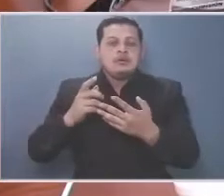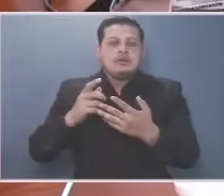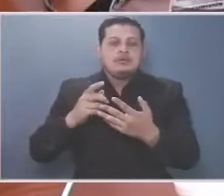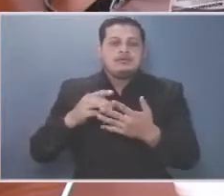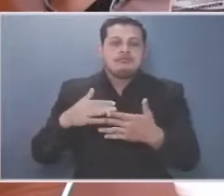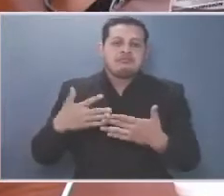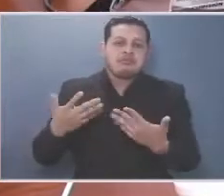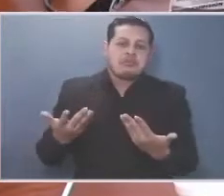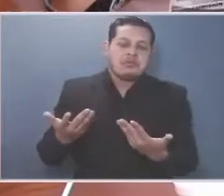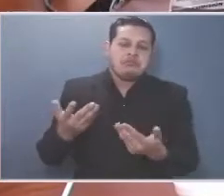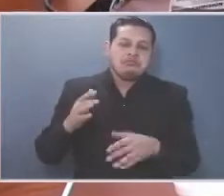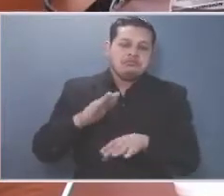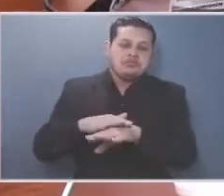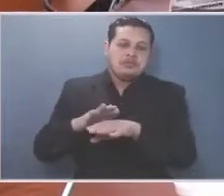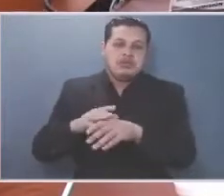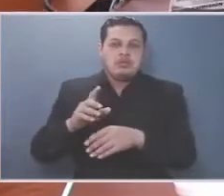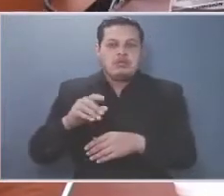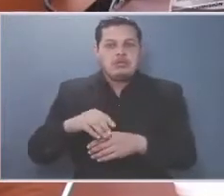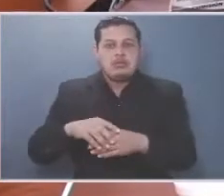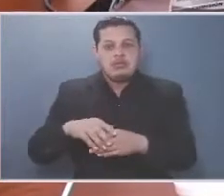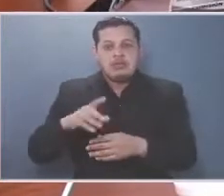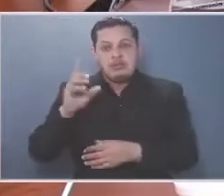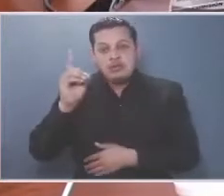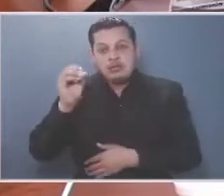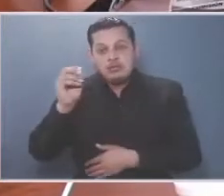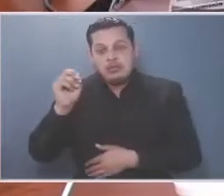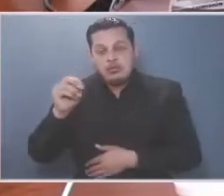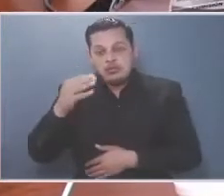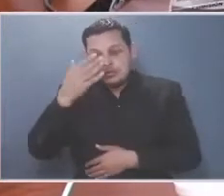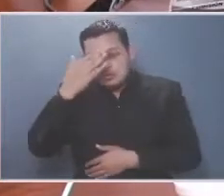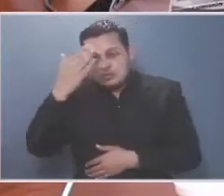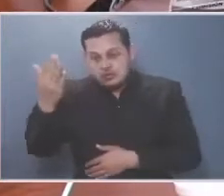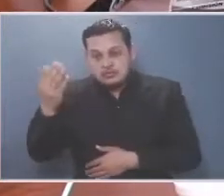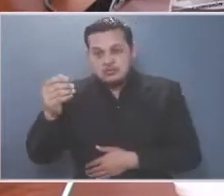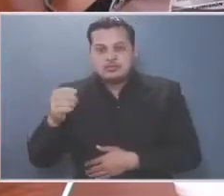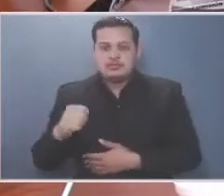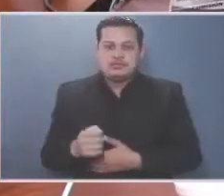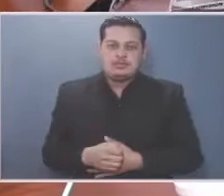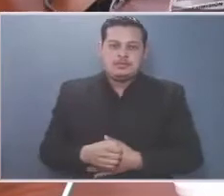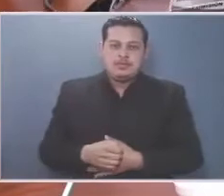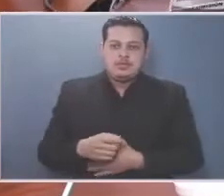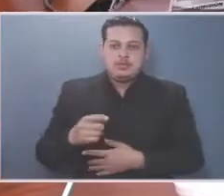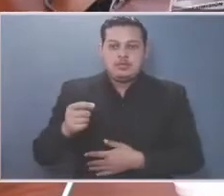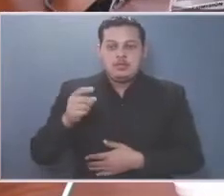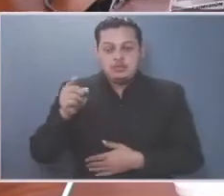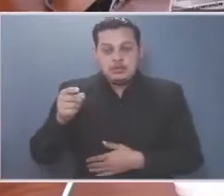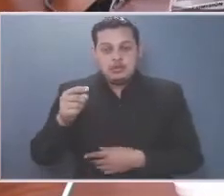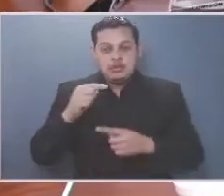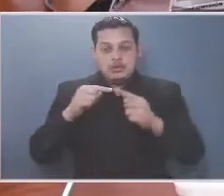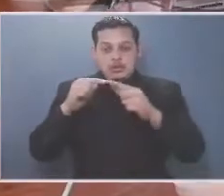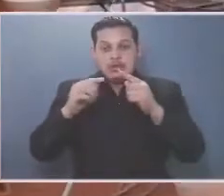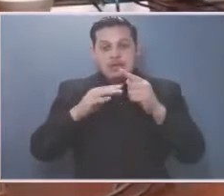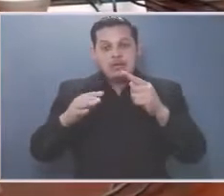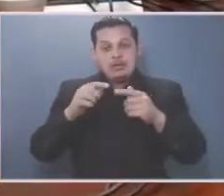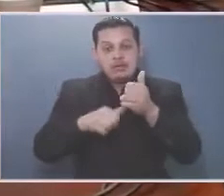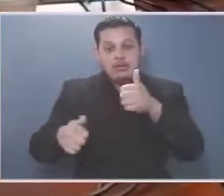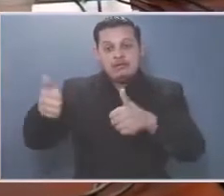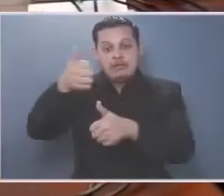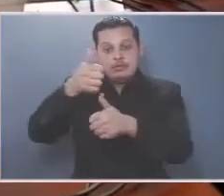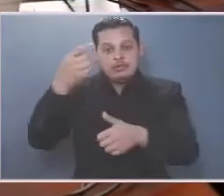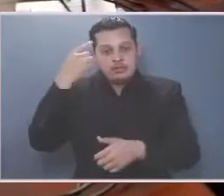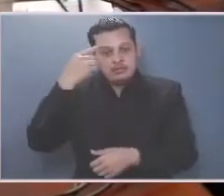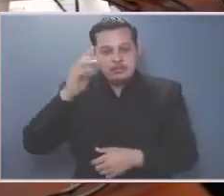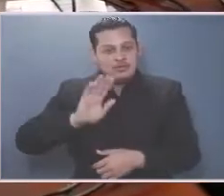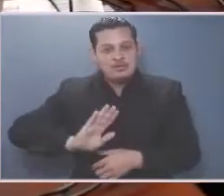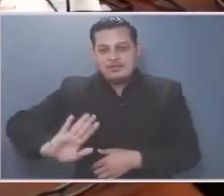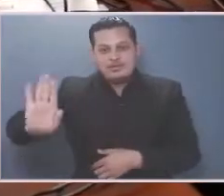con llamándole don o llamándoles como jefes también a estas personas nunca